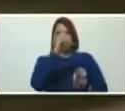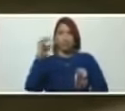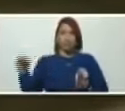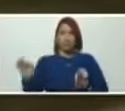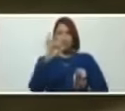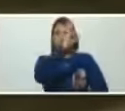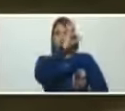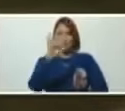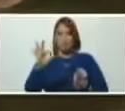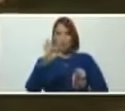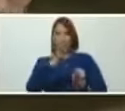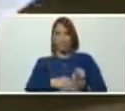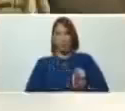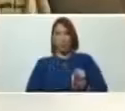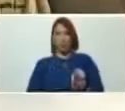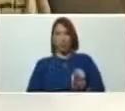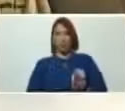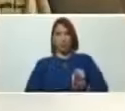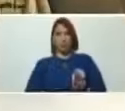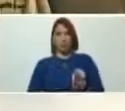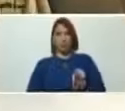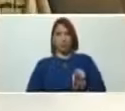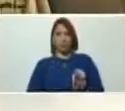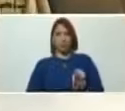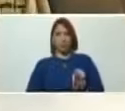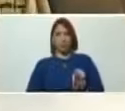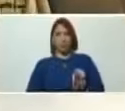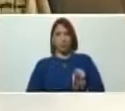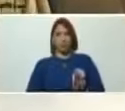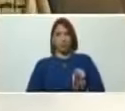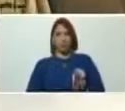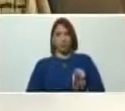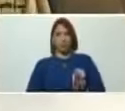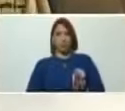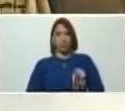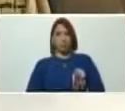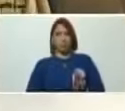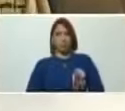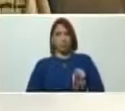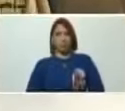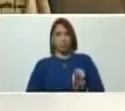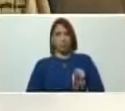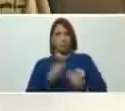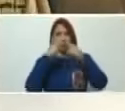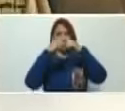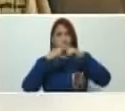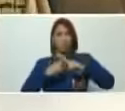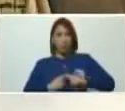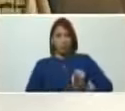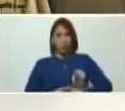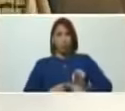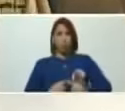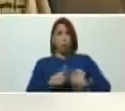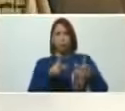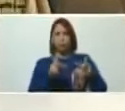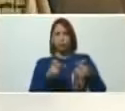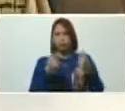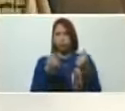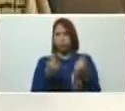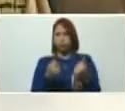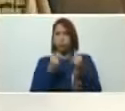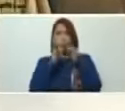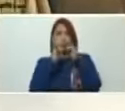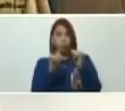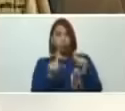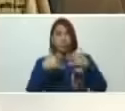vamos a poner. Aquí está. Ya estamos en los cálculos de los recursos y anuncio, tanto en